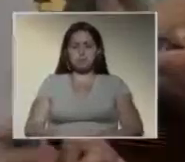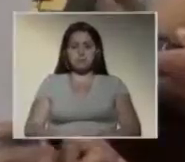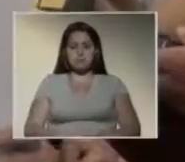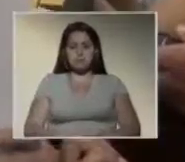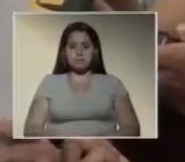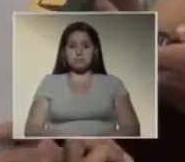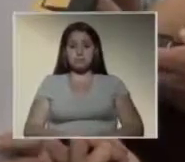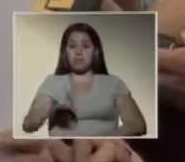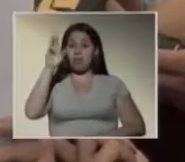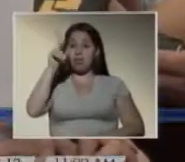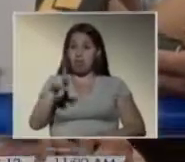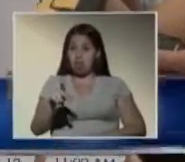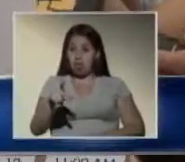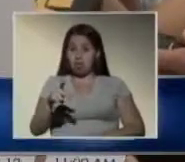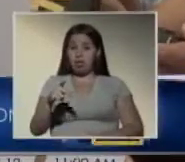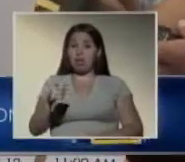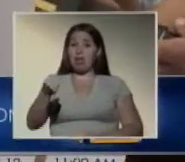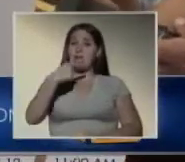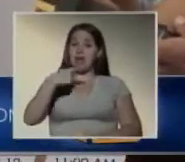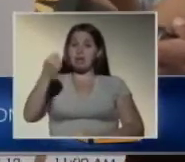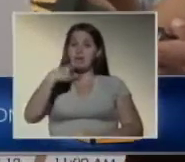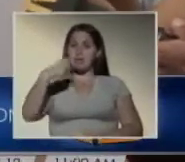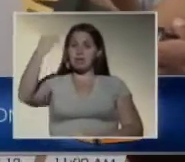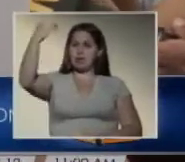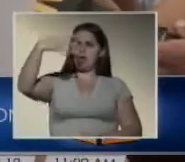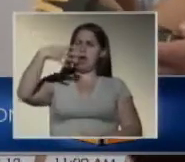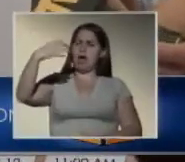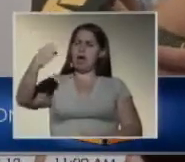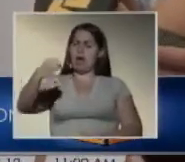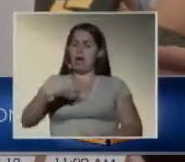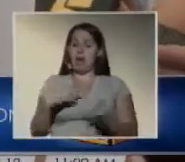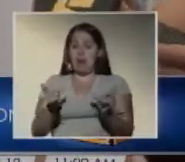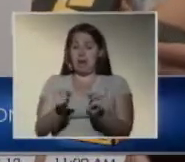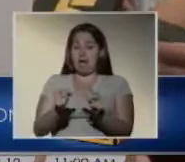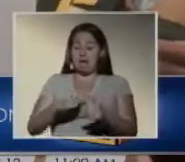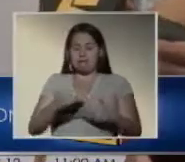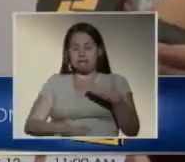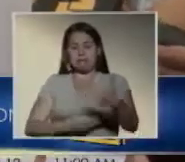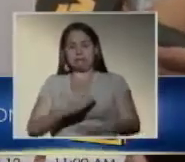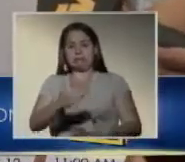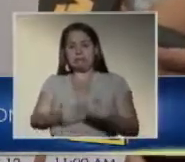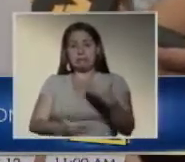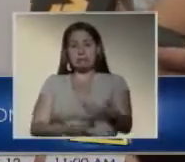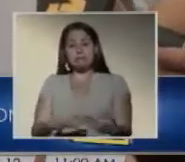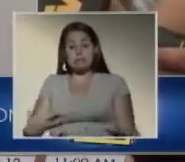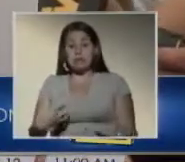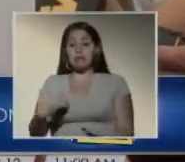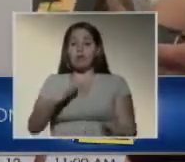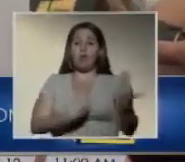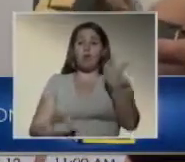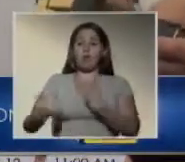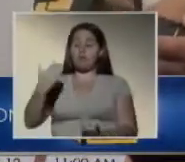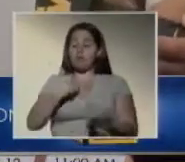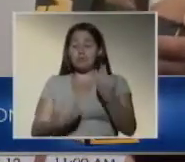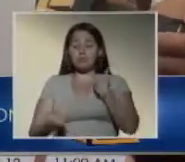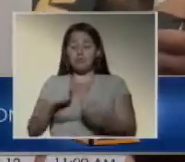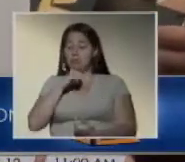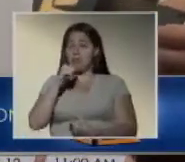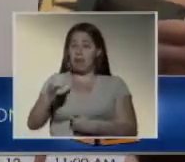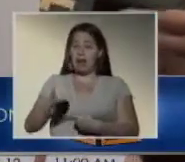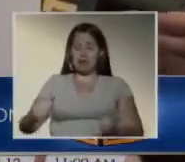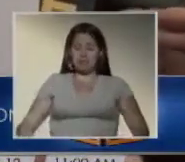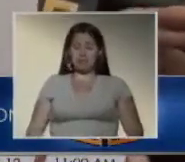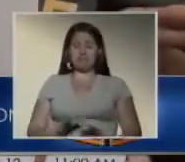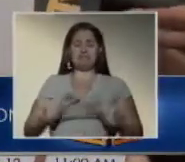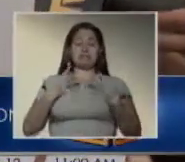Cada día que dejamos de recibir el tratamiento de radio, el cáncer avanza y corremos el riesgo de sufrir metástasis, que